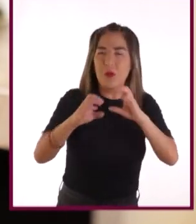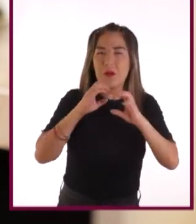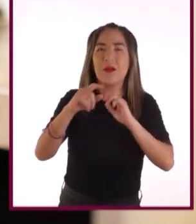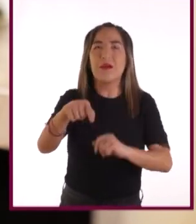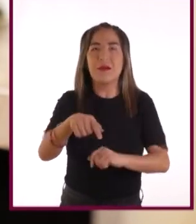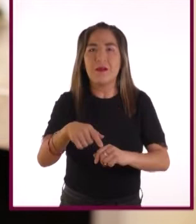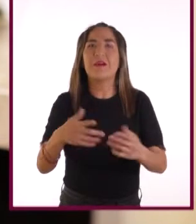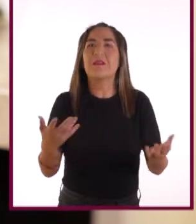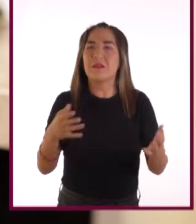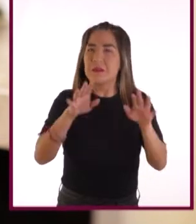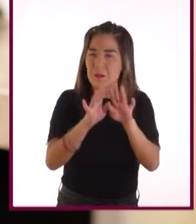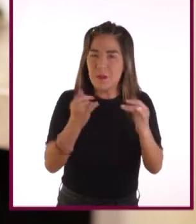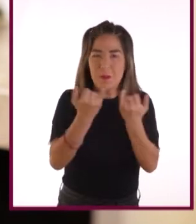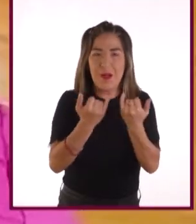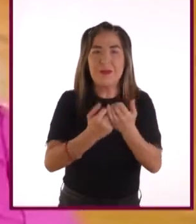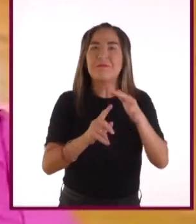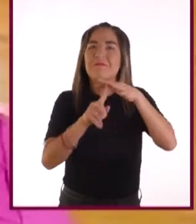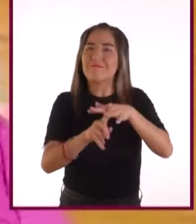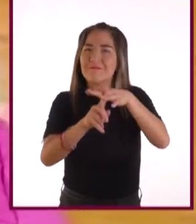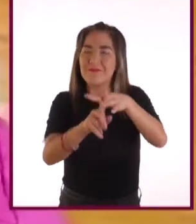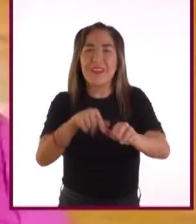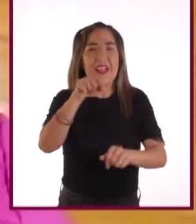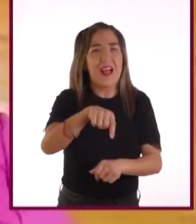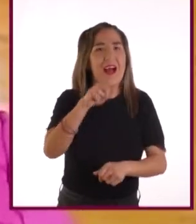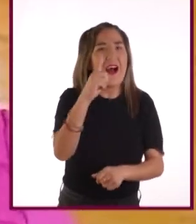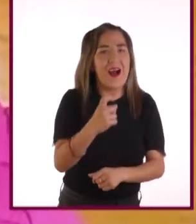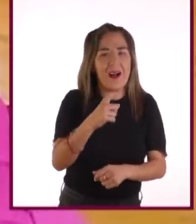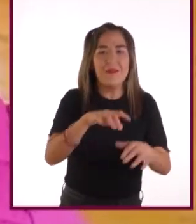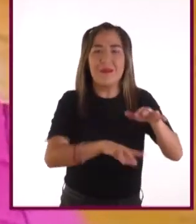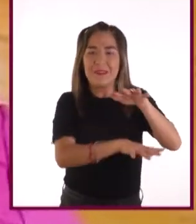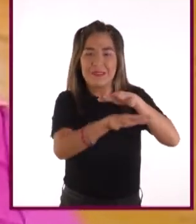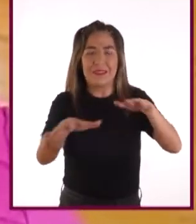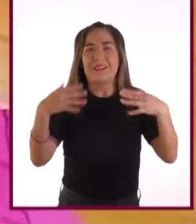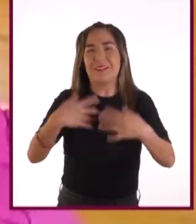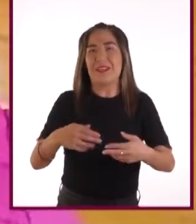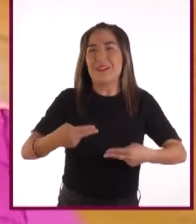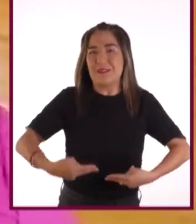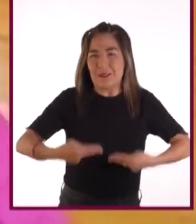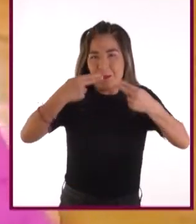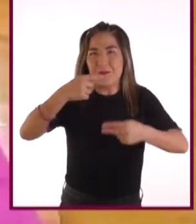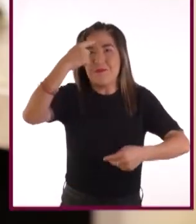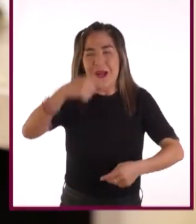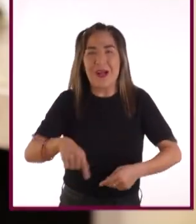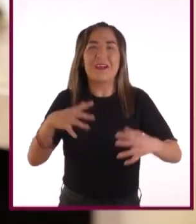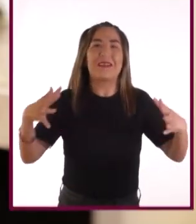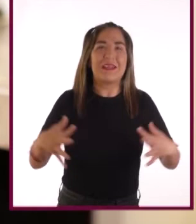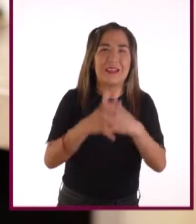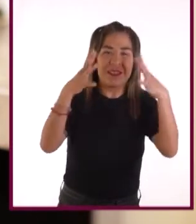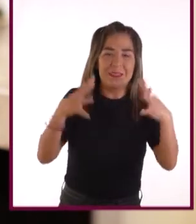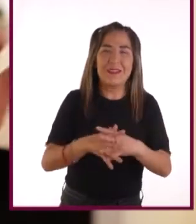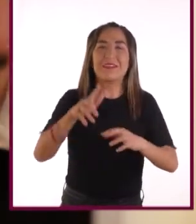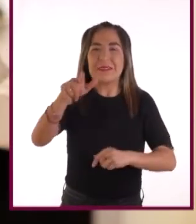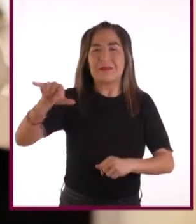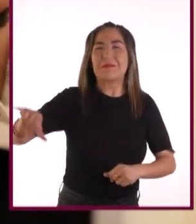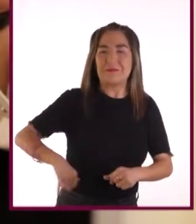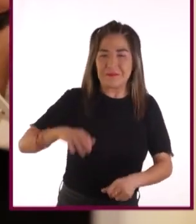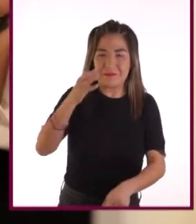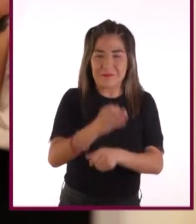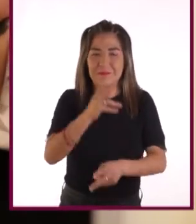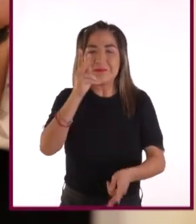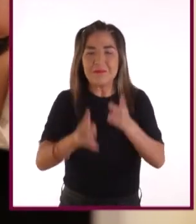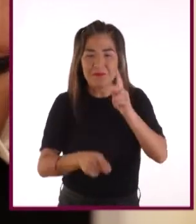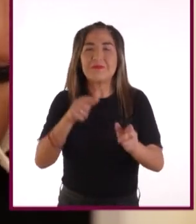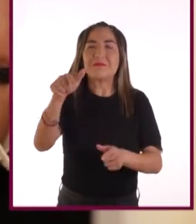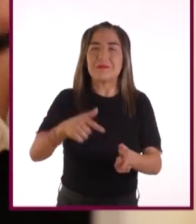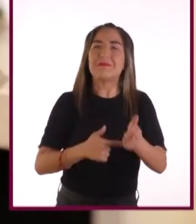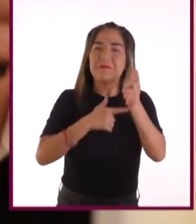comunicados de manera transatlántica, lo cual fue importantísimo para los negocios, guerras. Así es muy interesante lo que